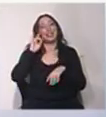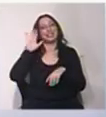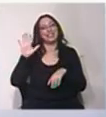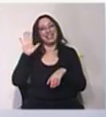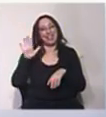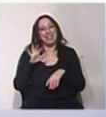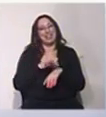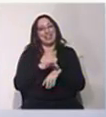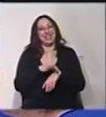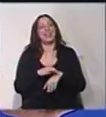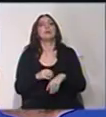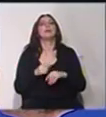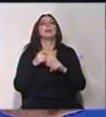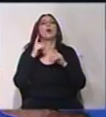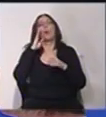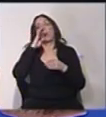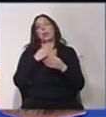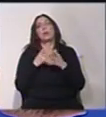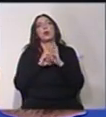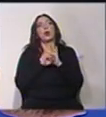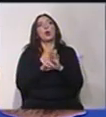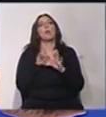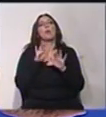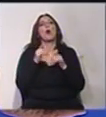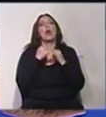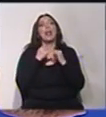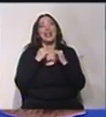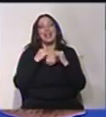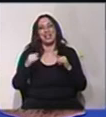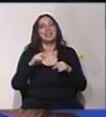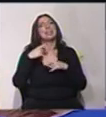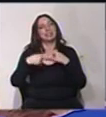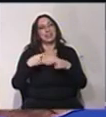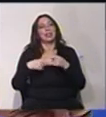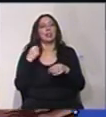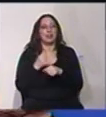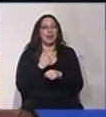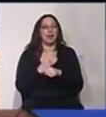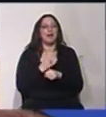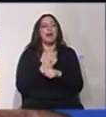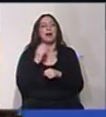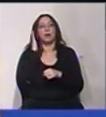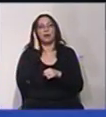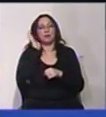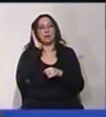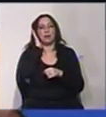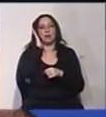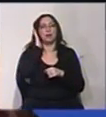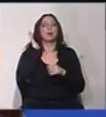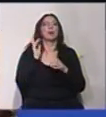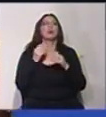del servicio Último Recurso, conocido como una línea, pero siguen trabajando, ¿no? Silvia, contanos cómo sigue Último Bueno, Recurso. Tuvimos